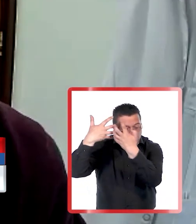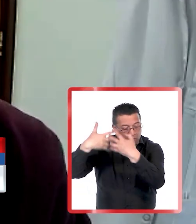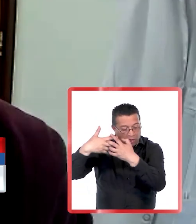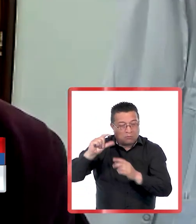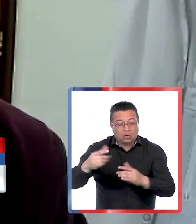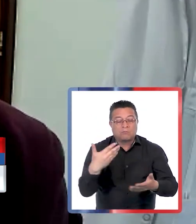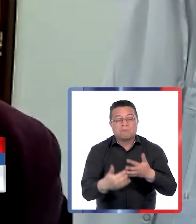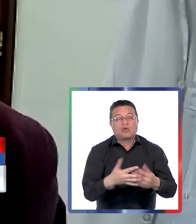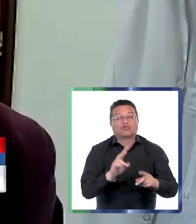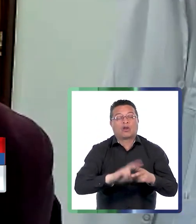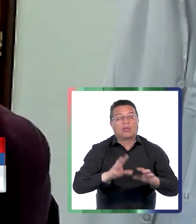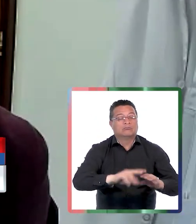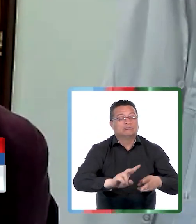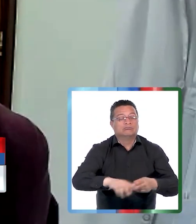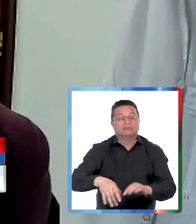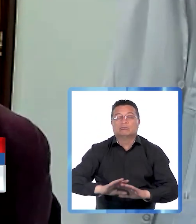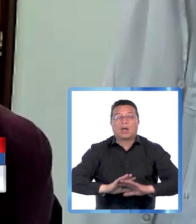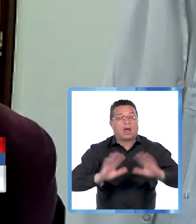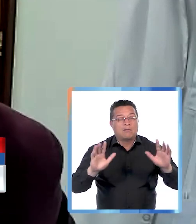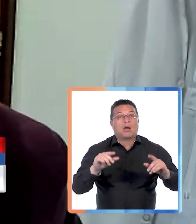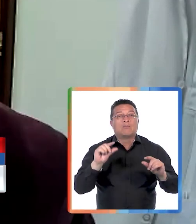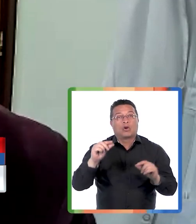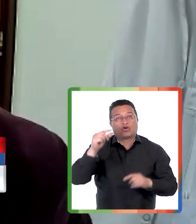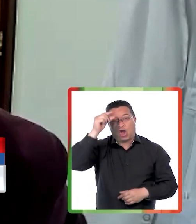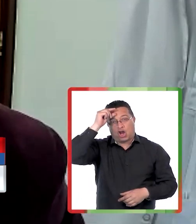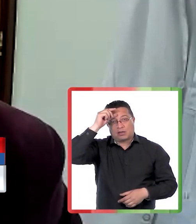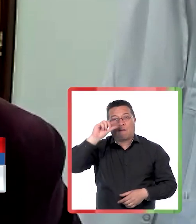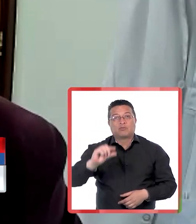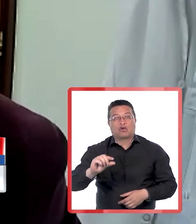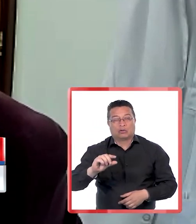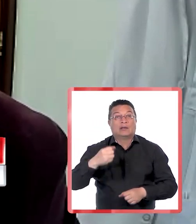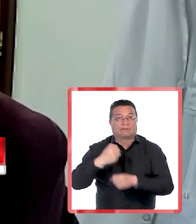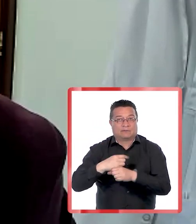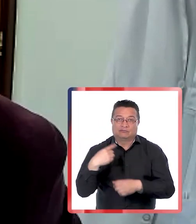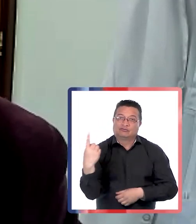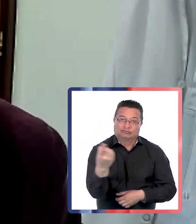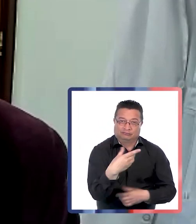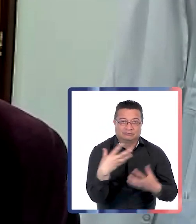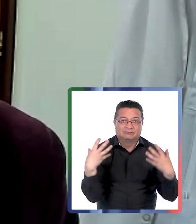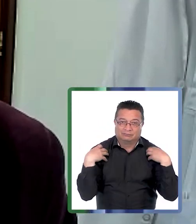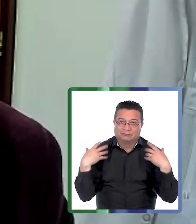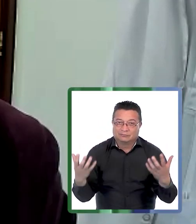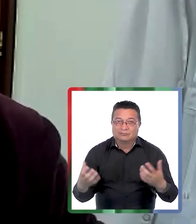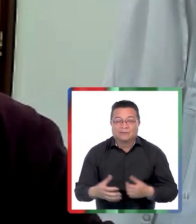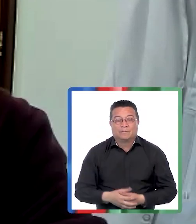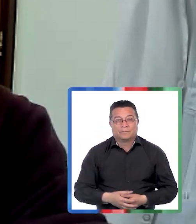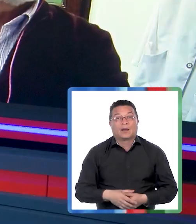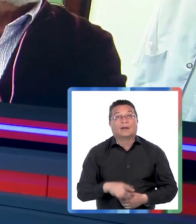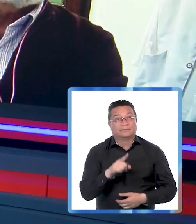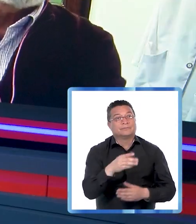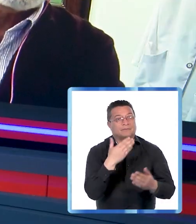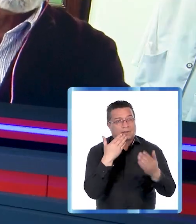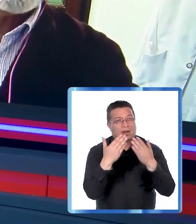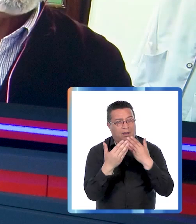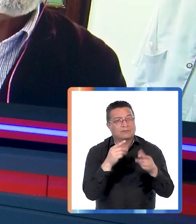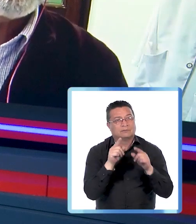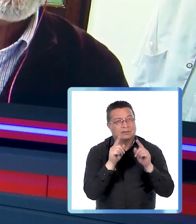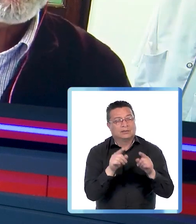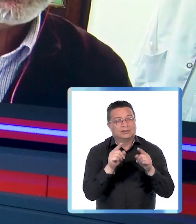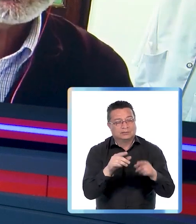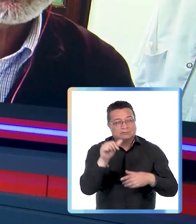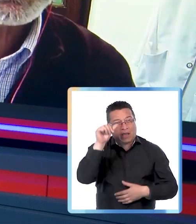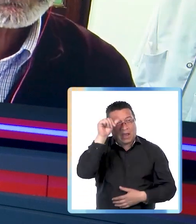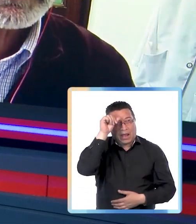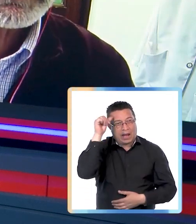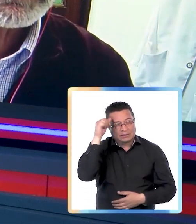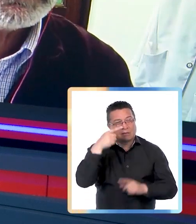menos participación de la cognición. Y eso también es una tarea de todos. Estábamos hablando entonces un